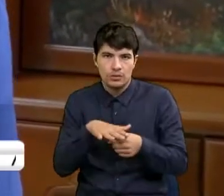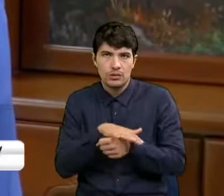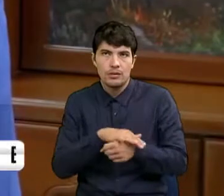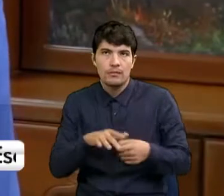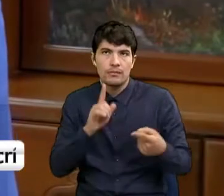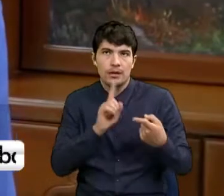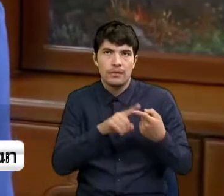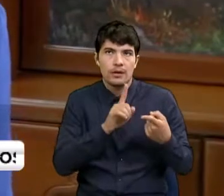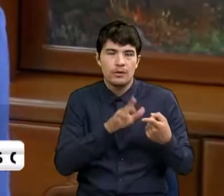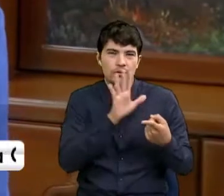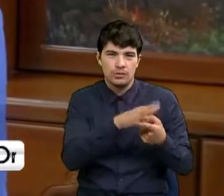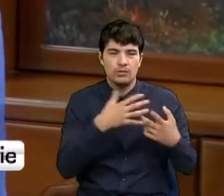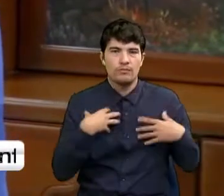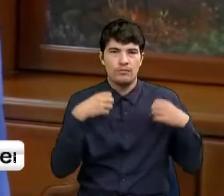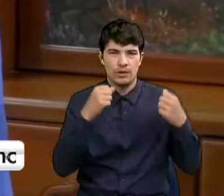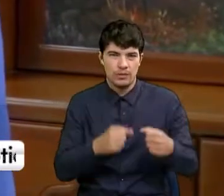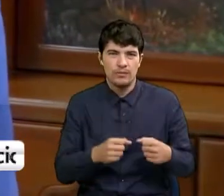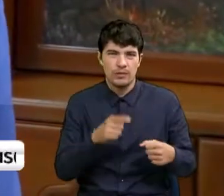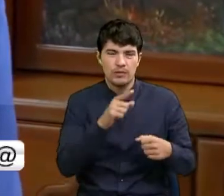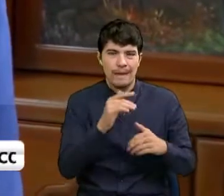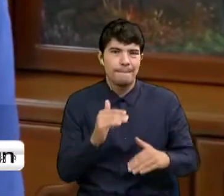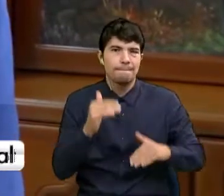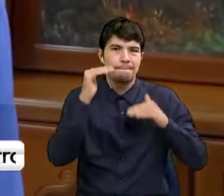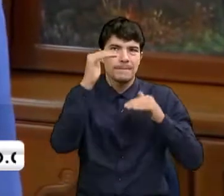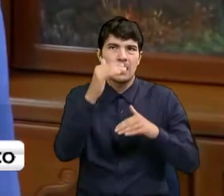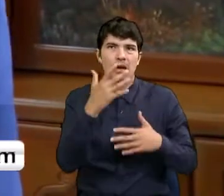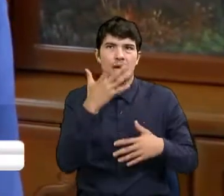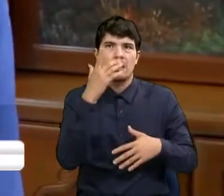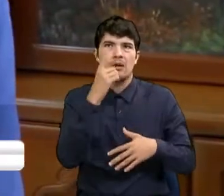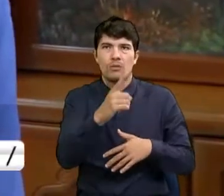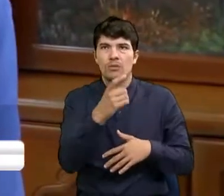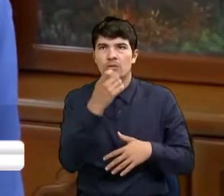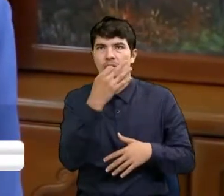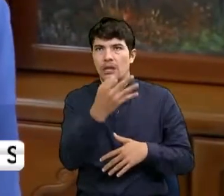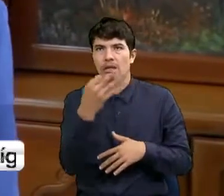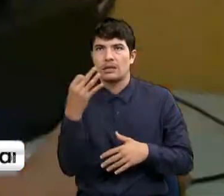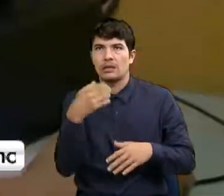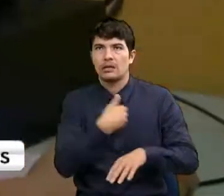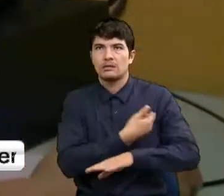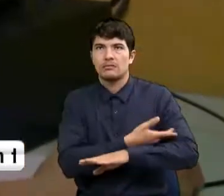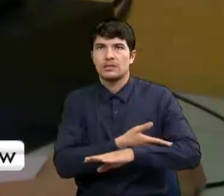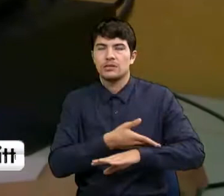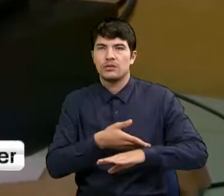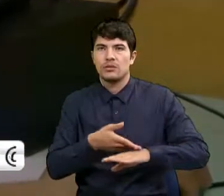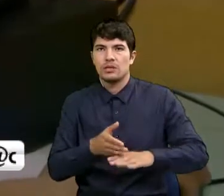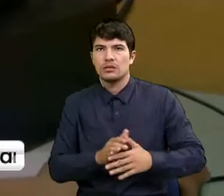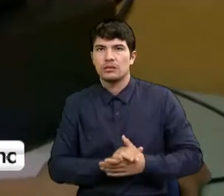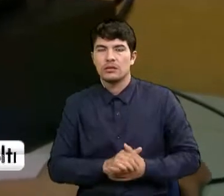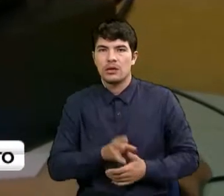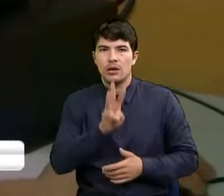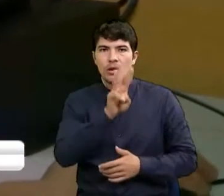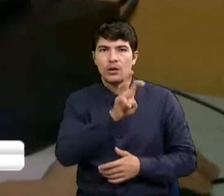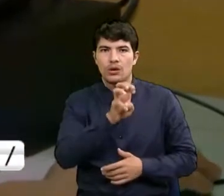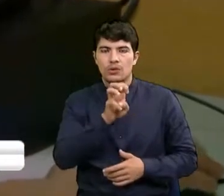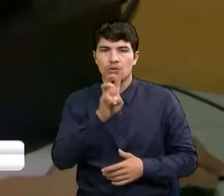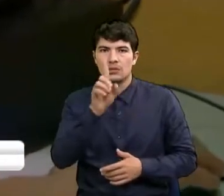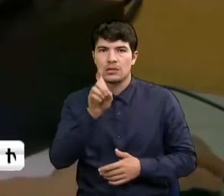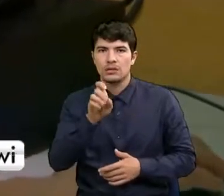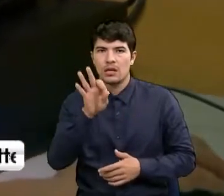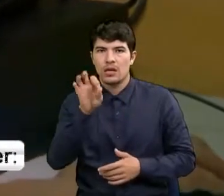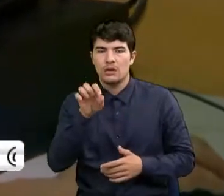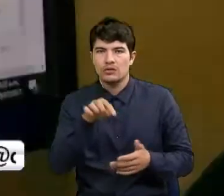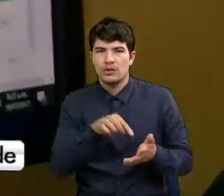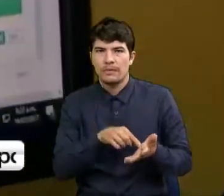un patrimonio con un valor superior a 133 millones 868